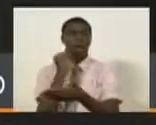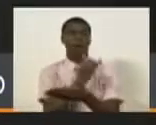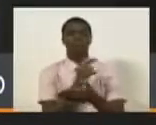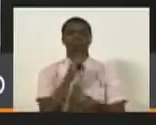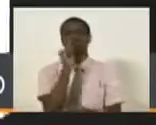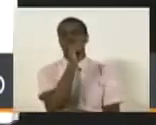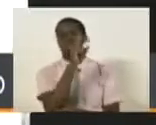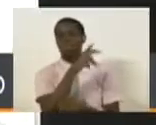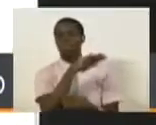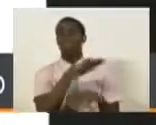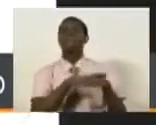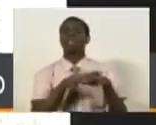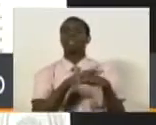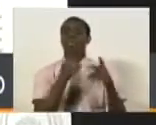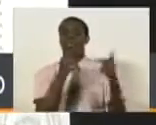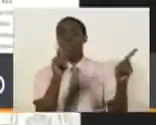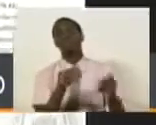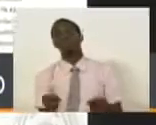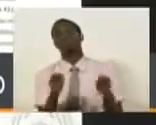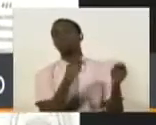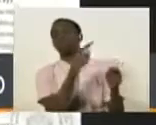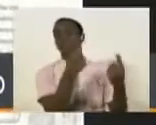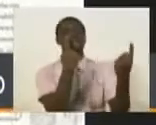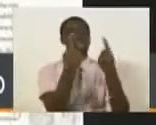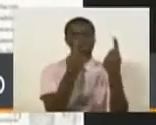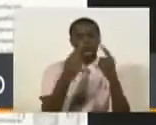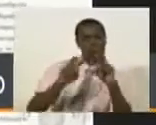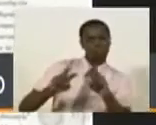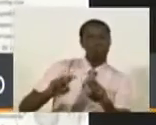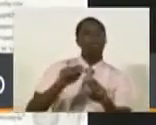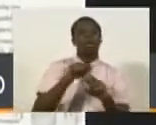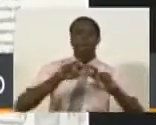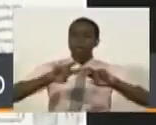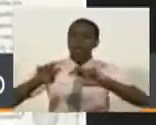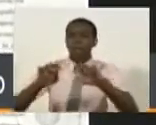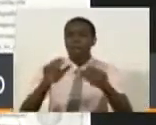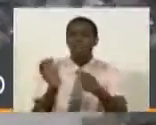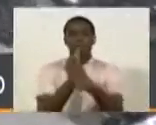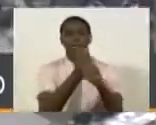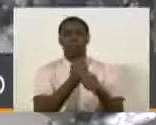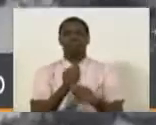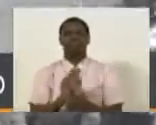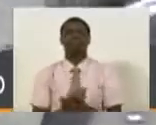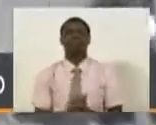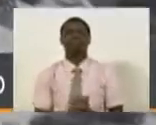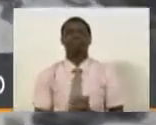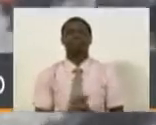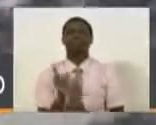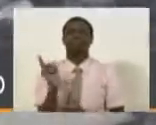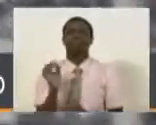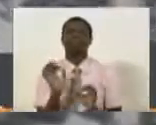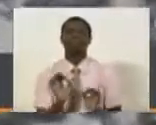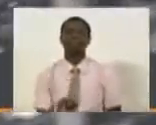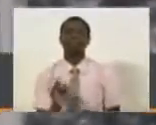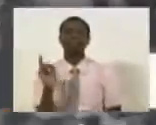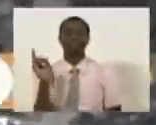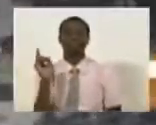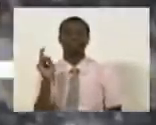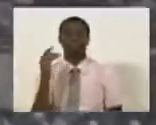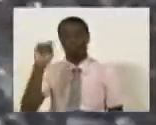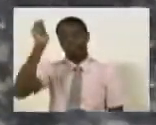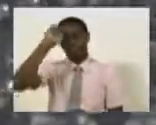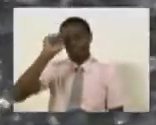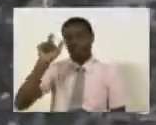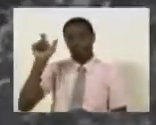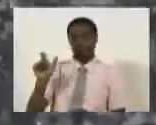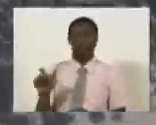la Fiscalía del Ministerio Público para que se dé inicio a las averiguaciones correspondientes. Bien, son las declaraciones del ministro Manuel Quevedo, ministro